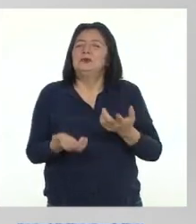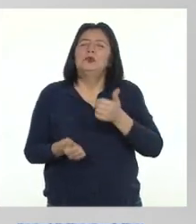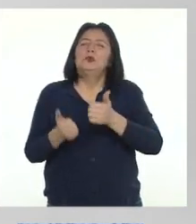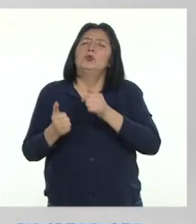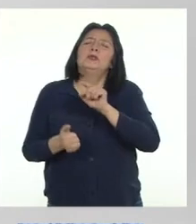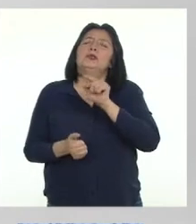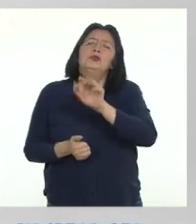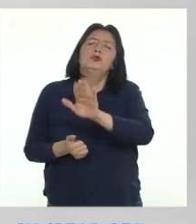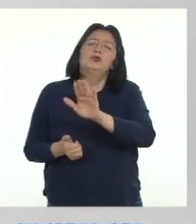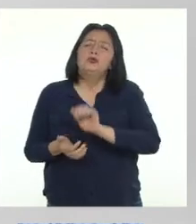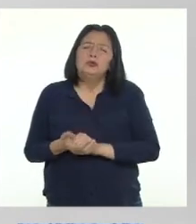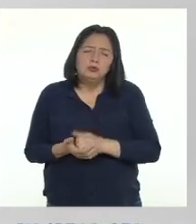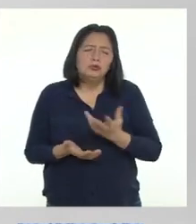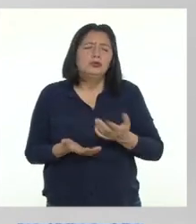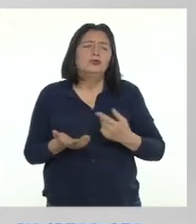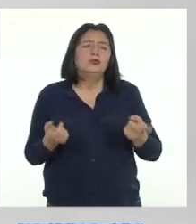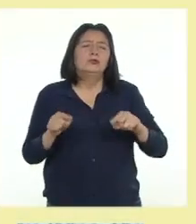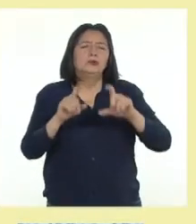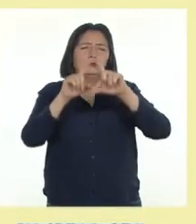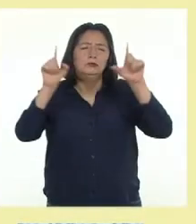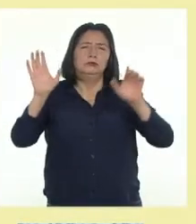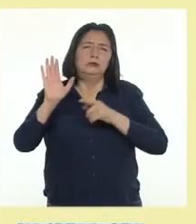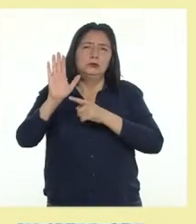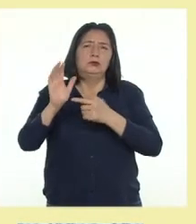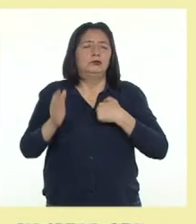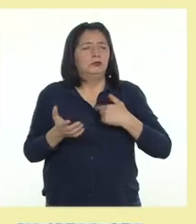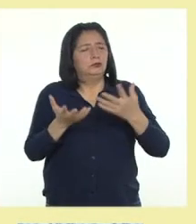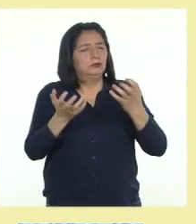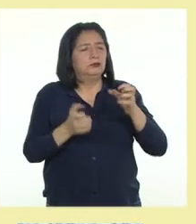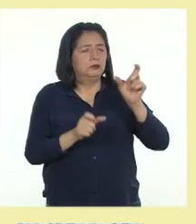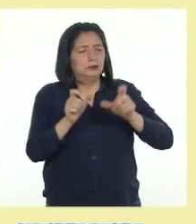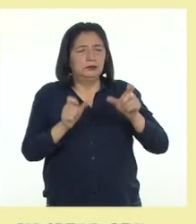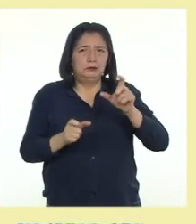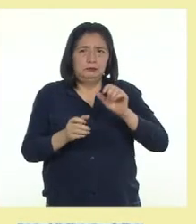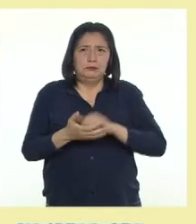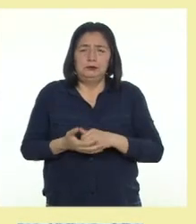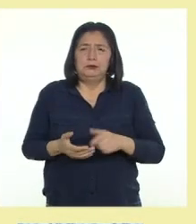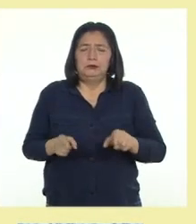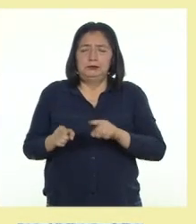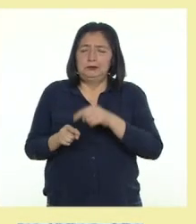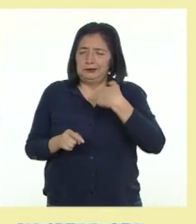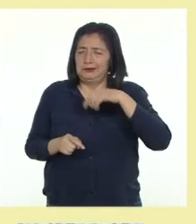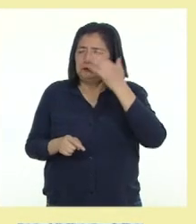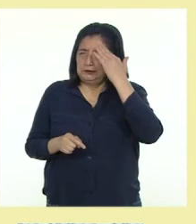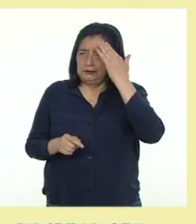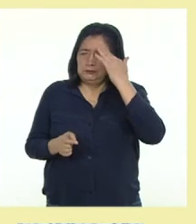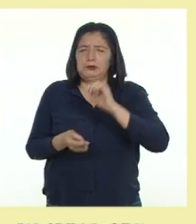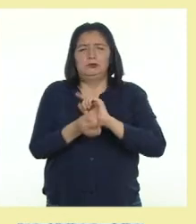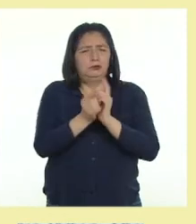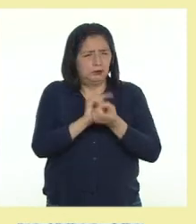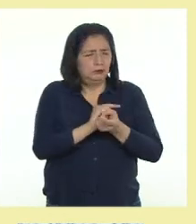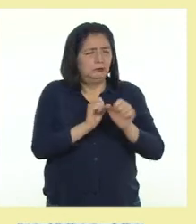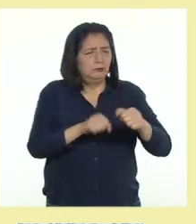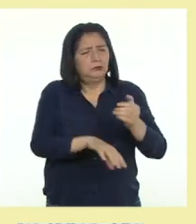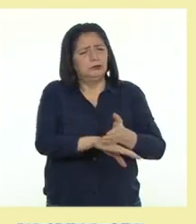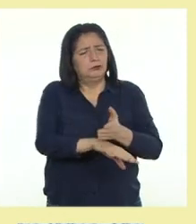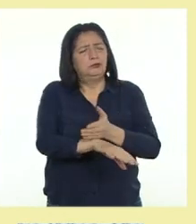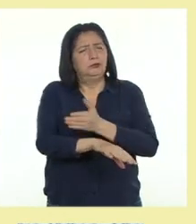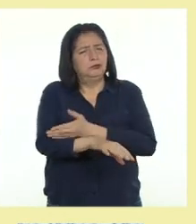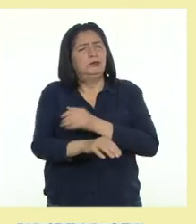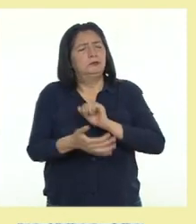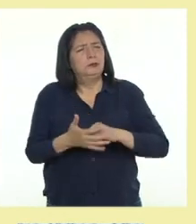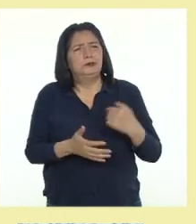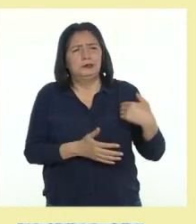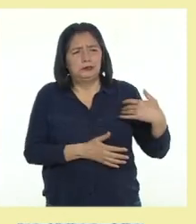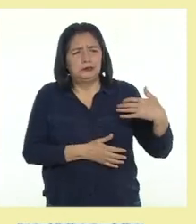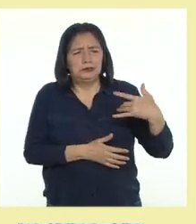fue tu propósito al presentar tu mural? Deseo que las personas también conozcan los cambios y logros que se han dado por